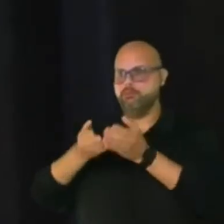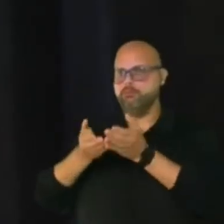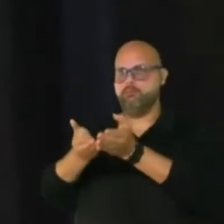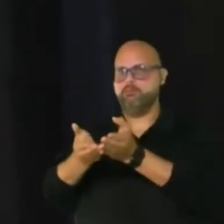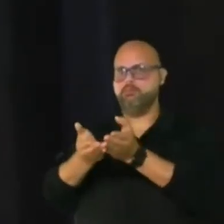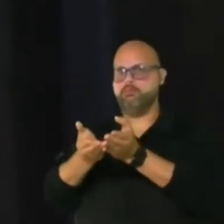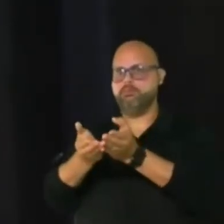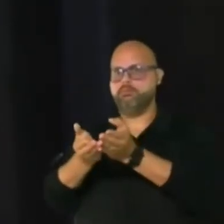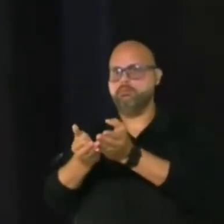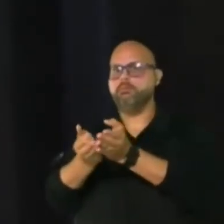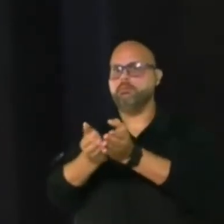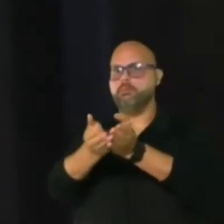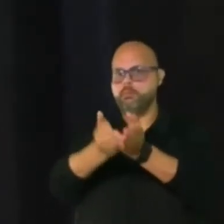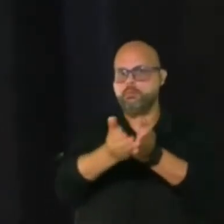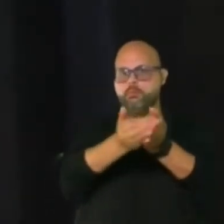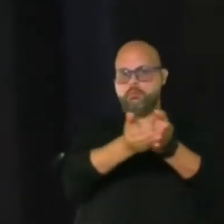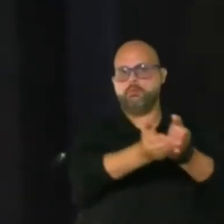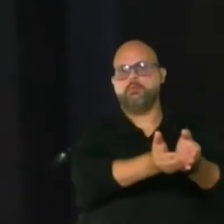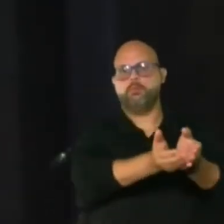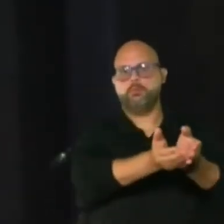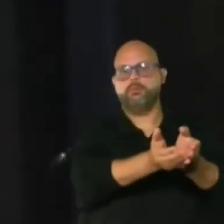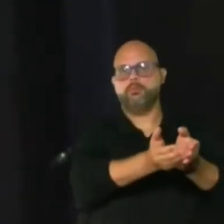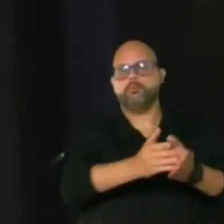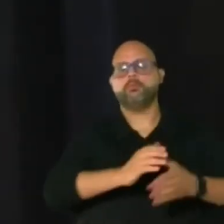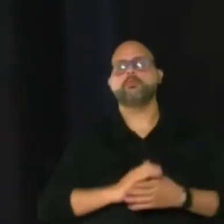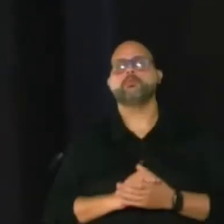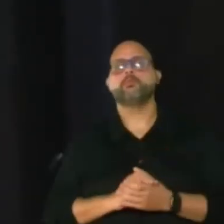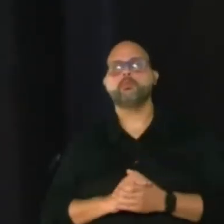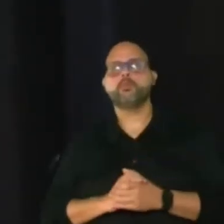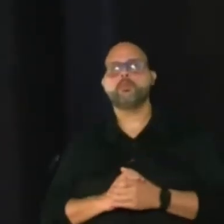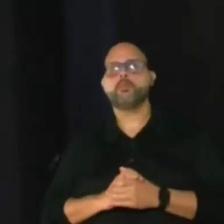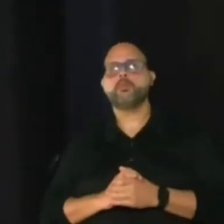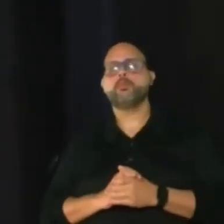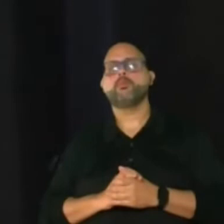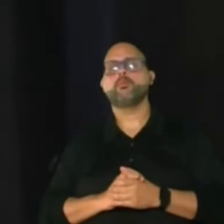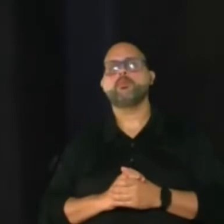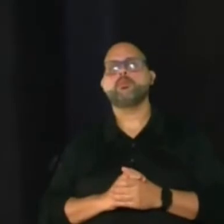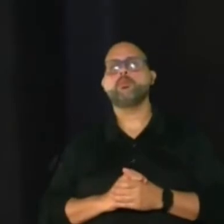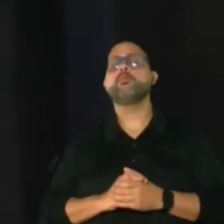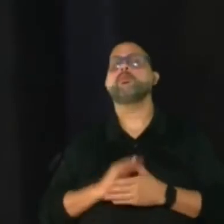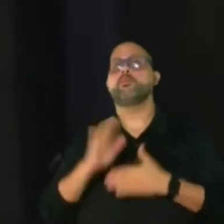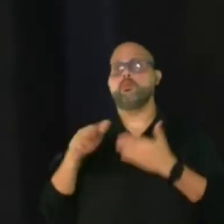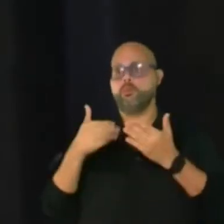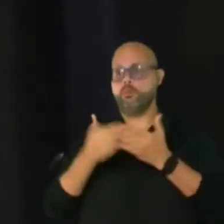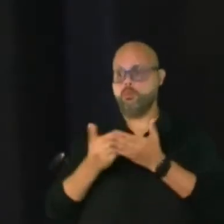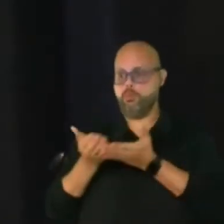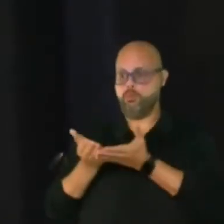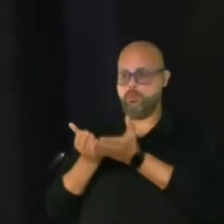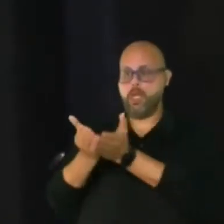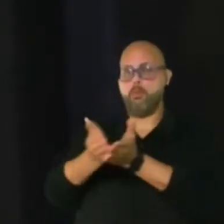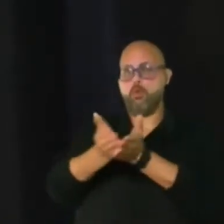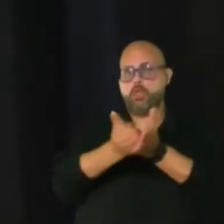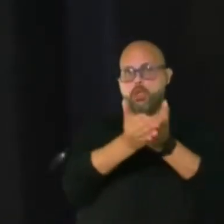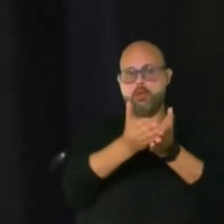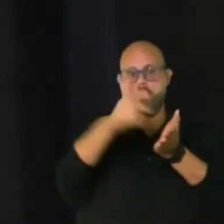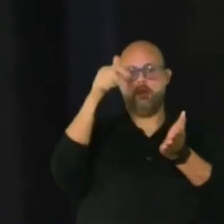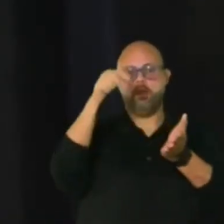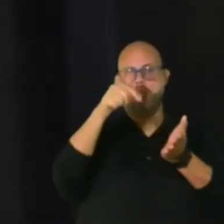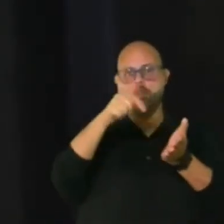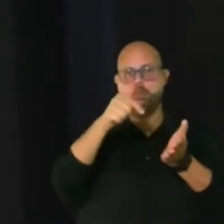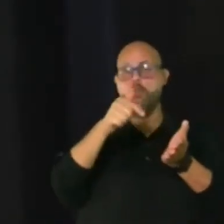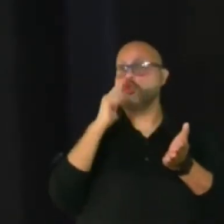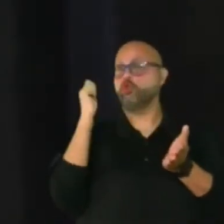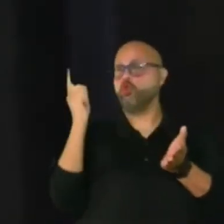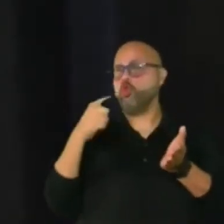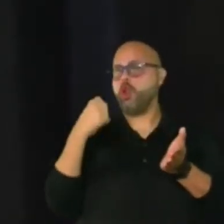Los servicios de transportación marítima provistos por la Autoridad de Transporte Marítimo serán